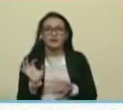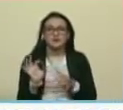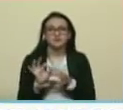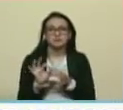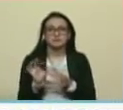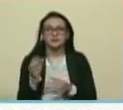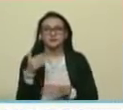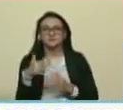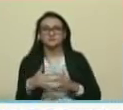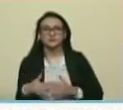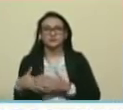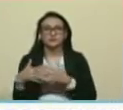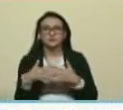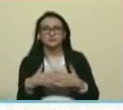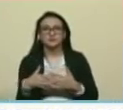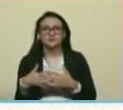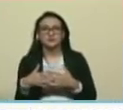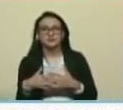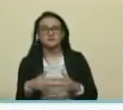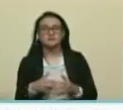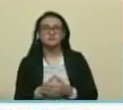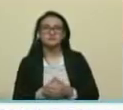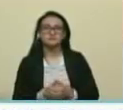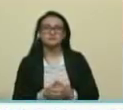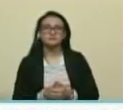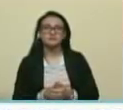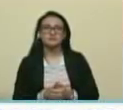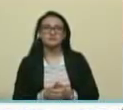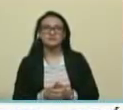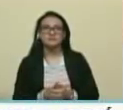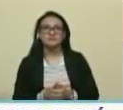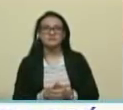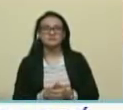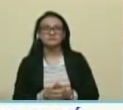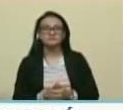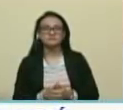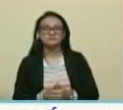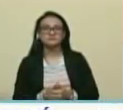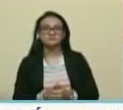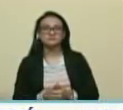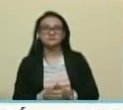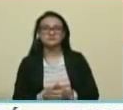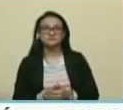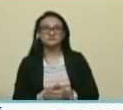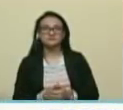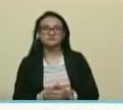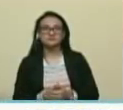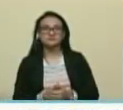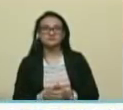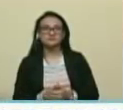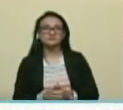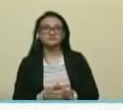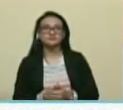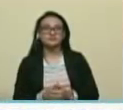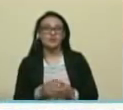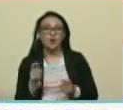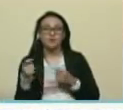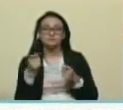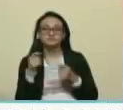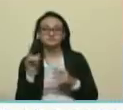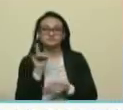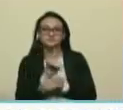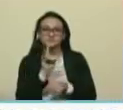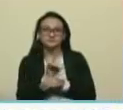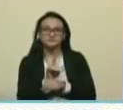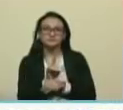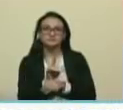a esos centros imperiales de poder, o que provenga del aparato mediático de guerra